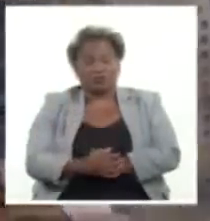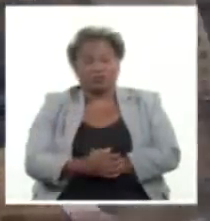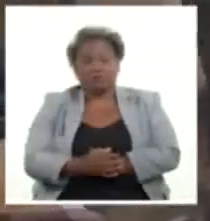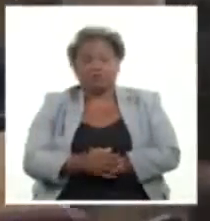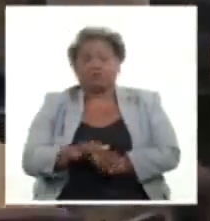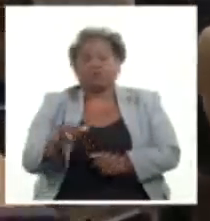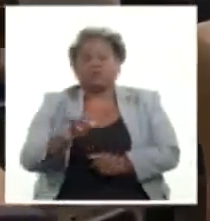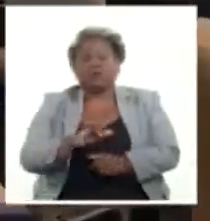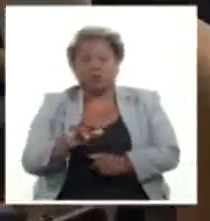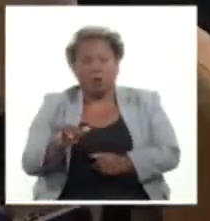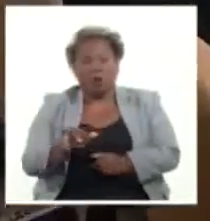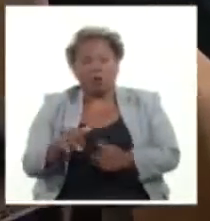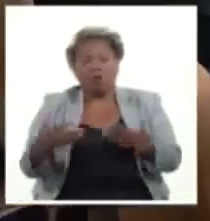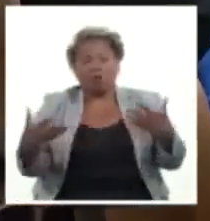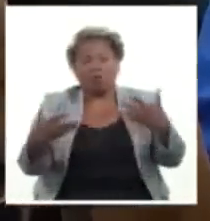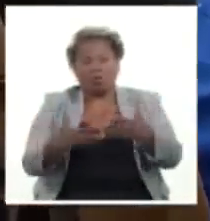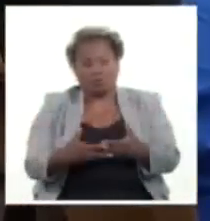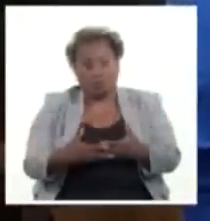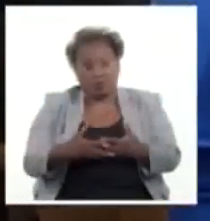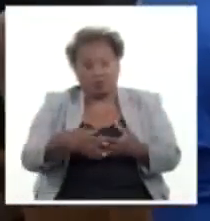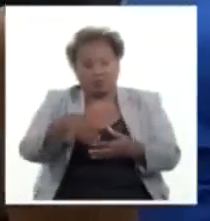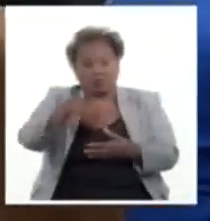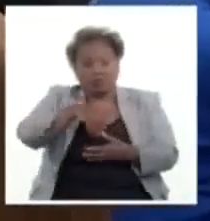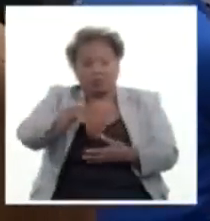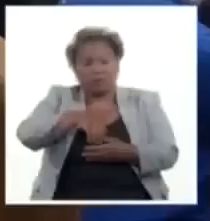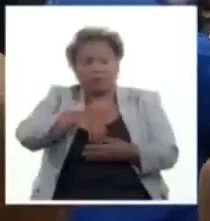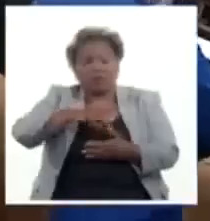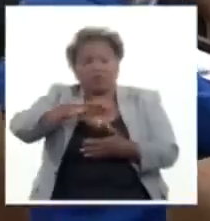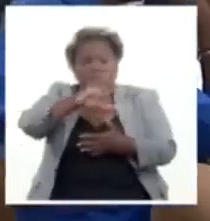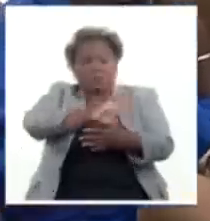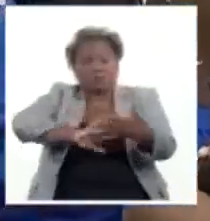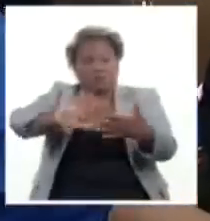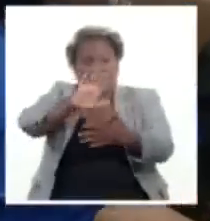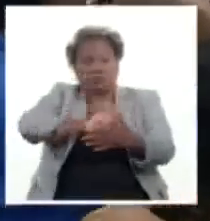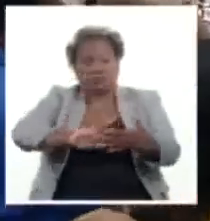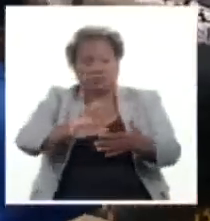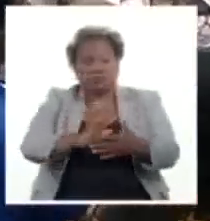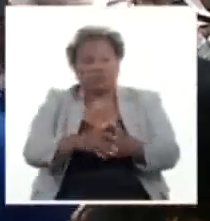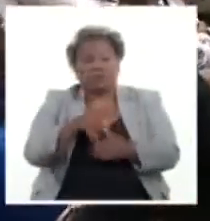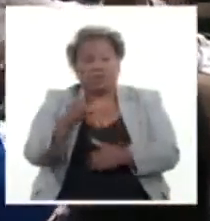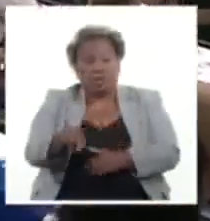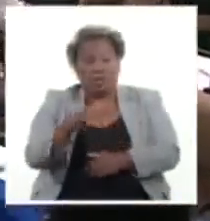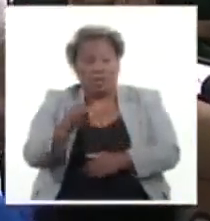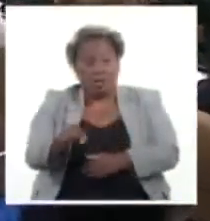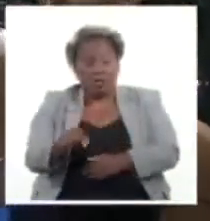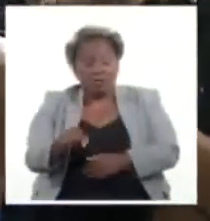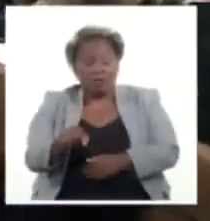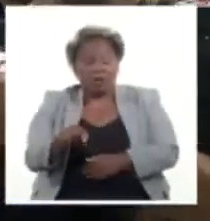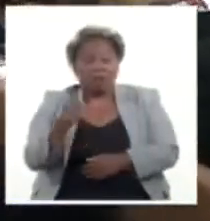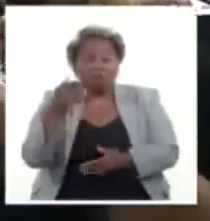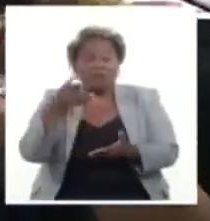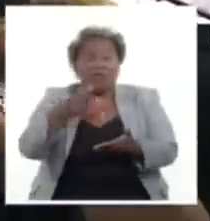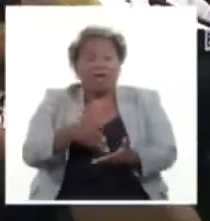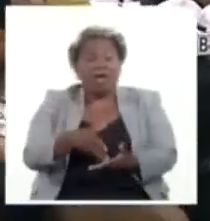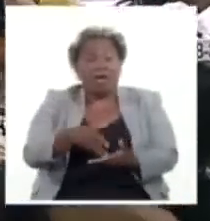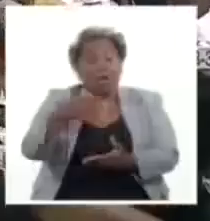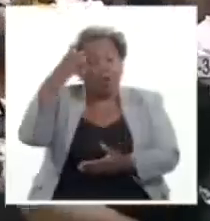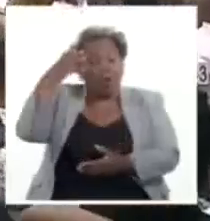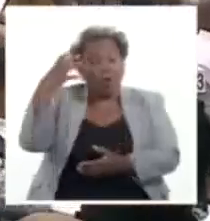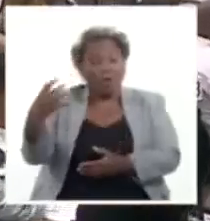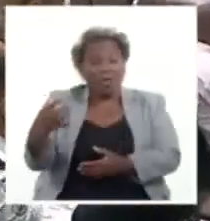Avanzamos en las relaciones con nuestra región, donde los cambios experimentados posibilitaron la llegada al gobierno de fuerzas